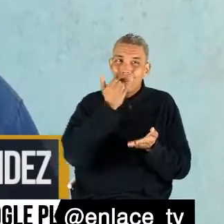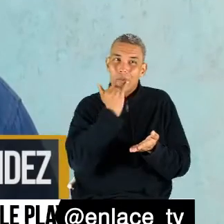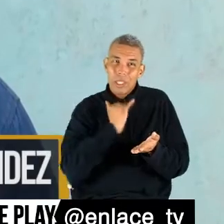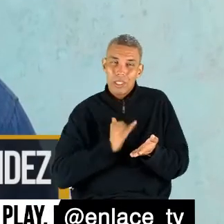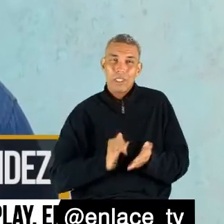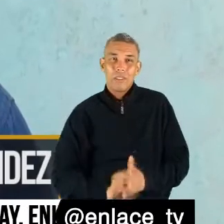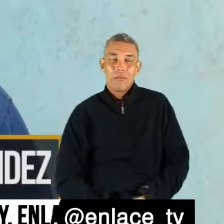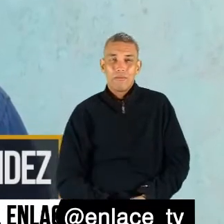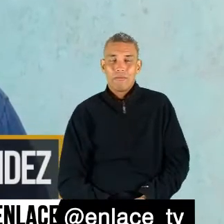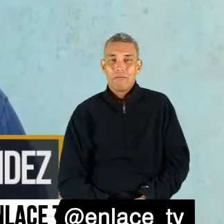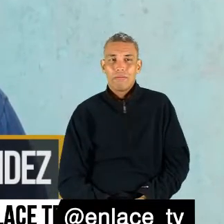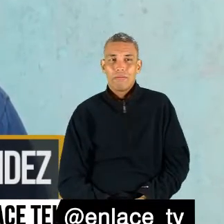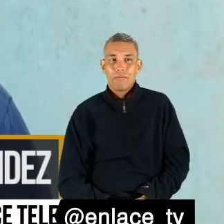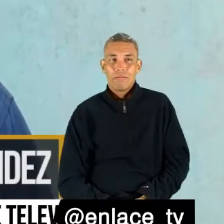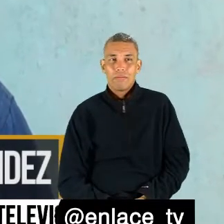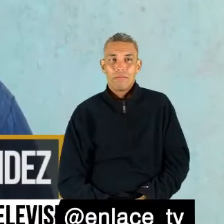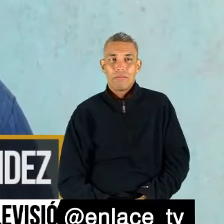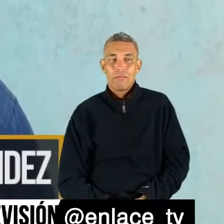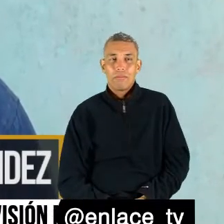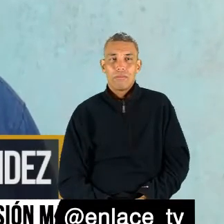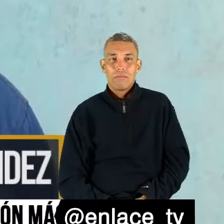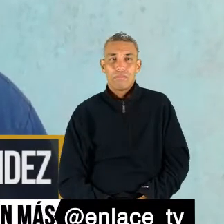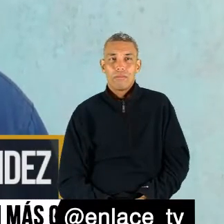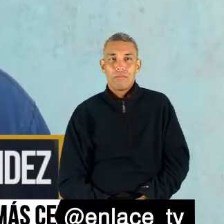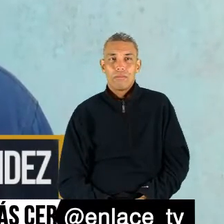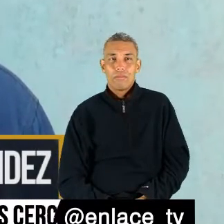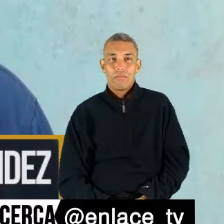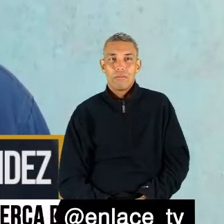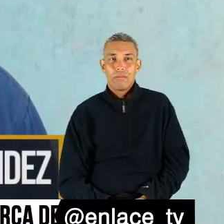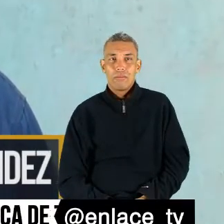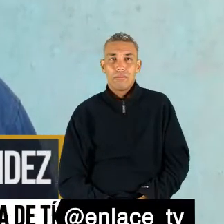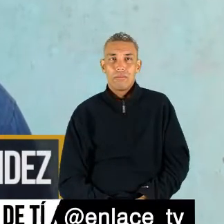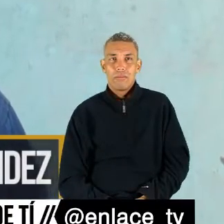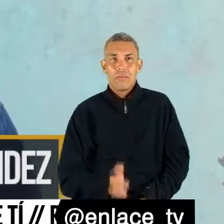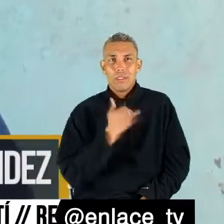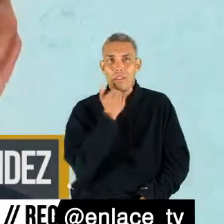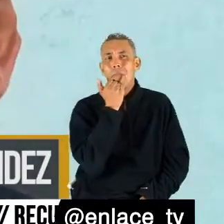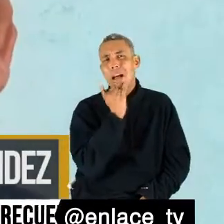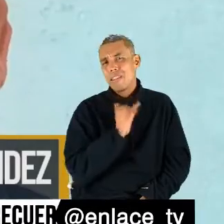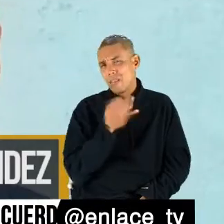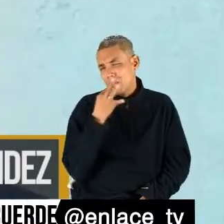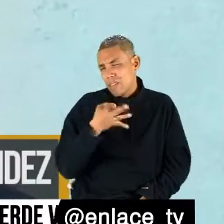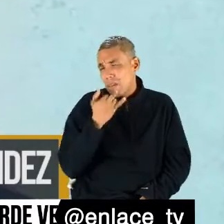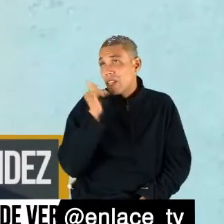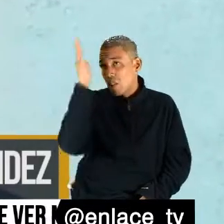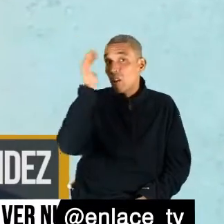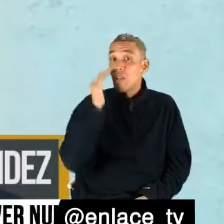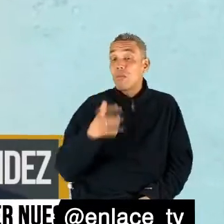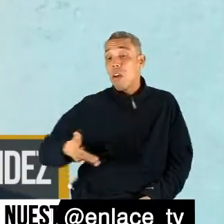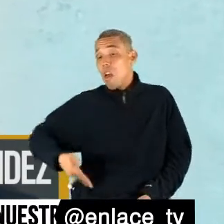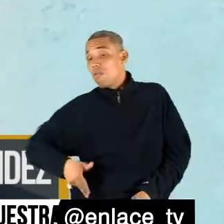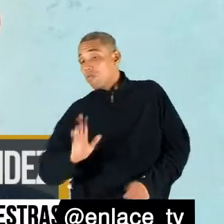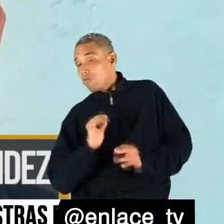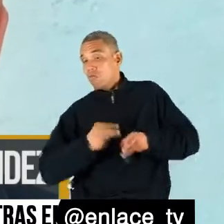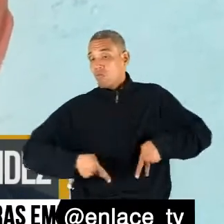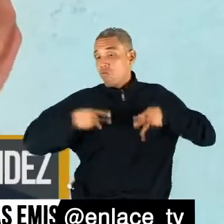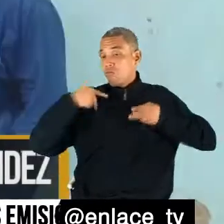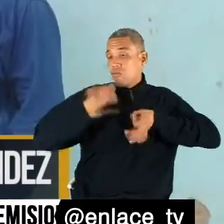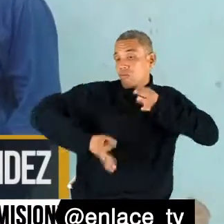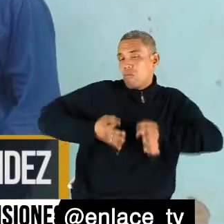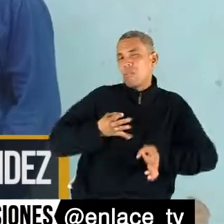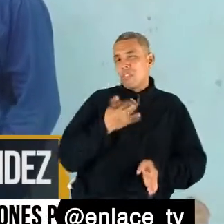que, independientemente de que uno busque su protección de su vida, pues no se deben hacer. El implicado espera llegar a un acuerdo con la justicia para